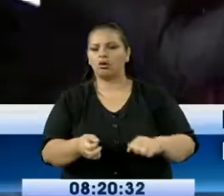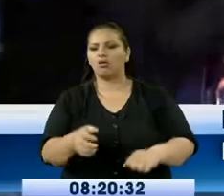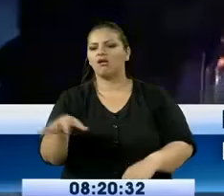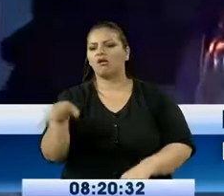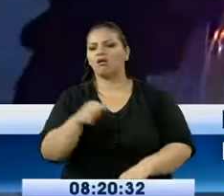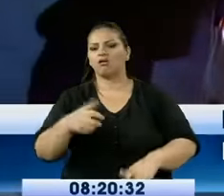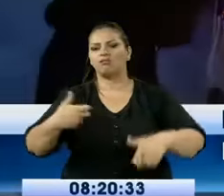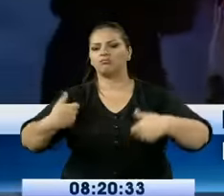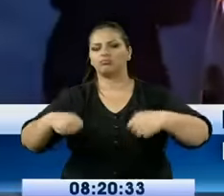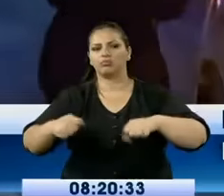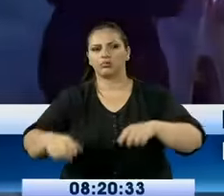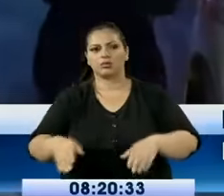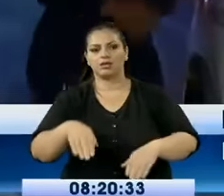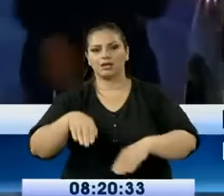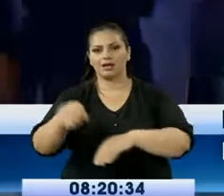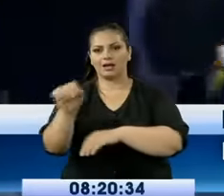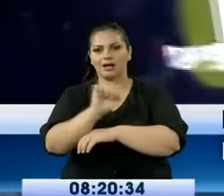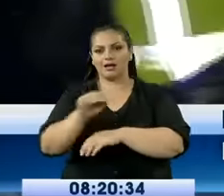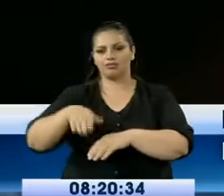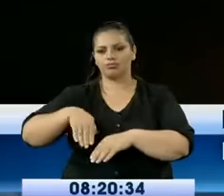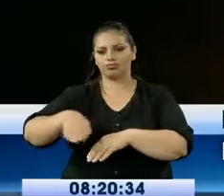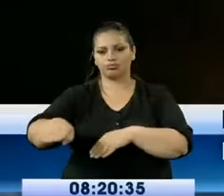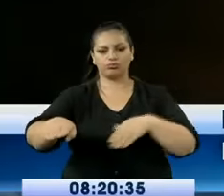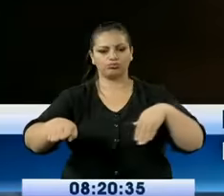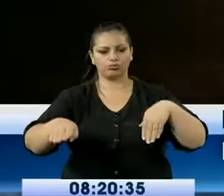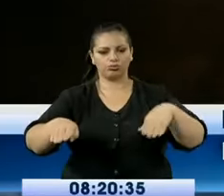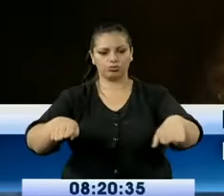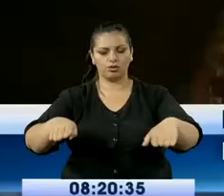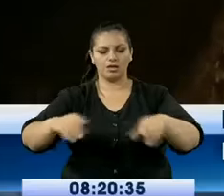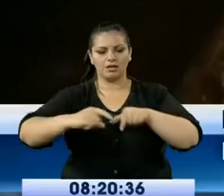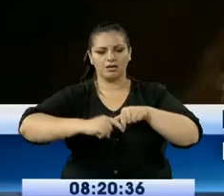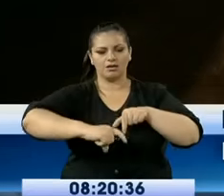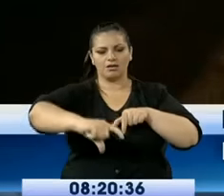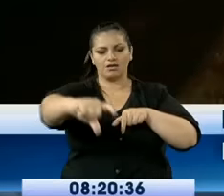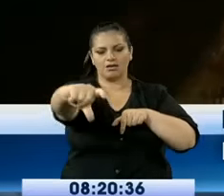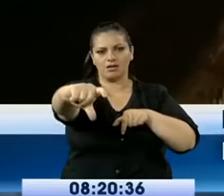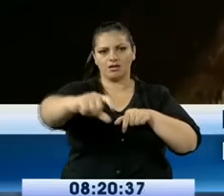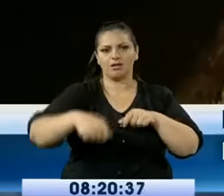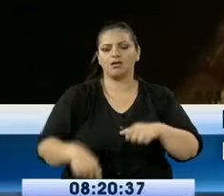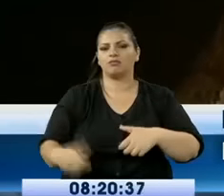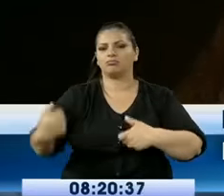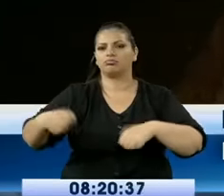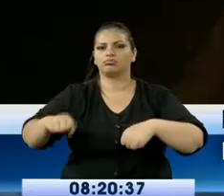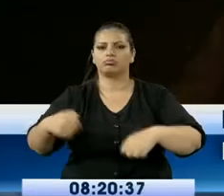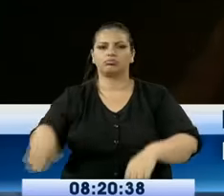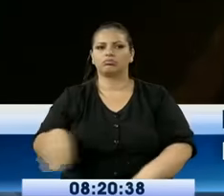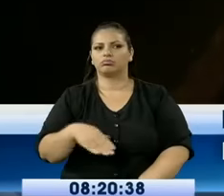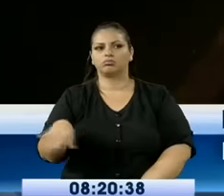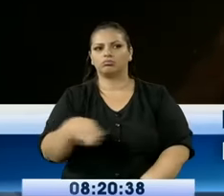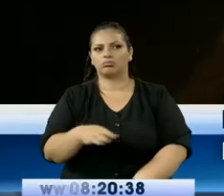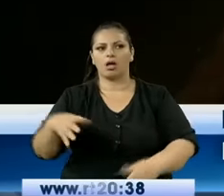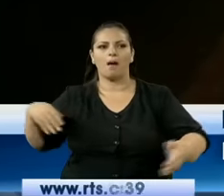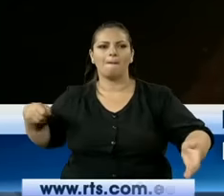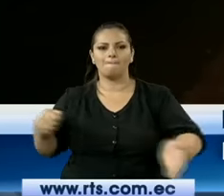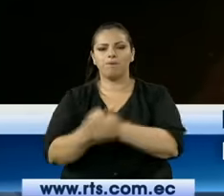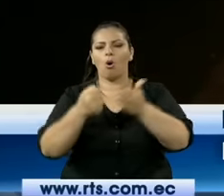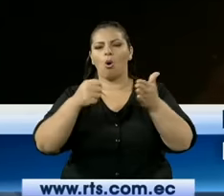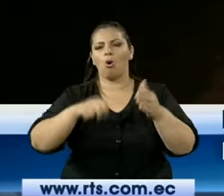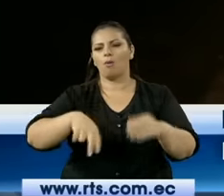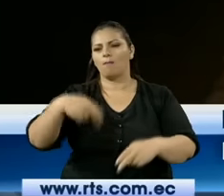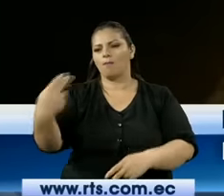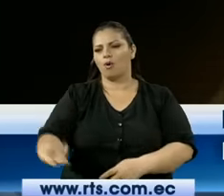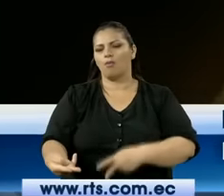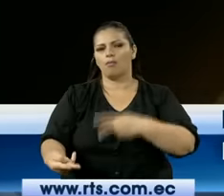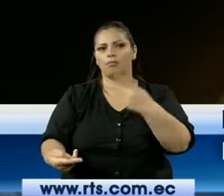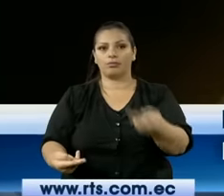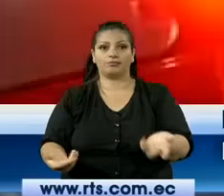muro divisor del carril. Muro divisor que no señaliza las autoridades de tránsito y que permanentemente